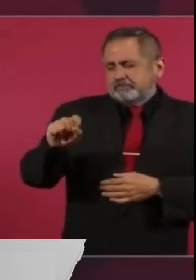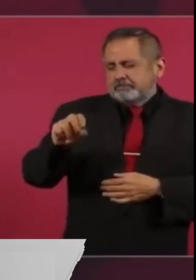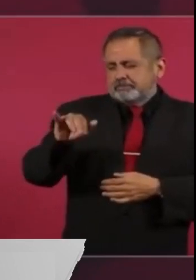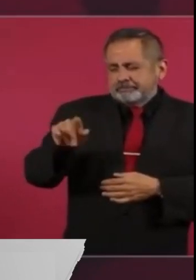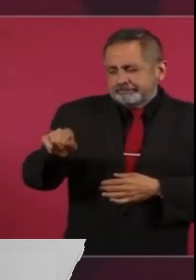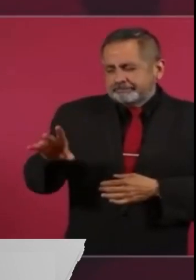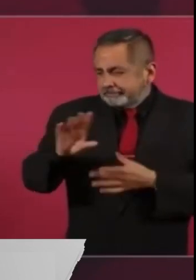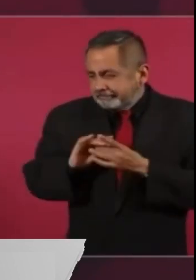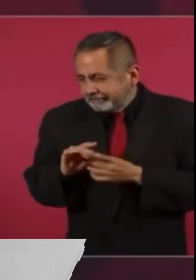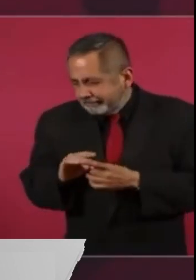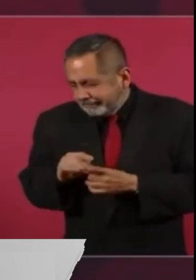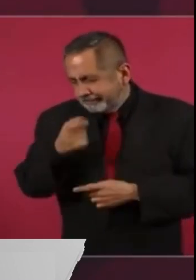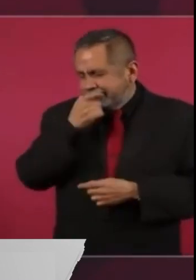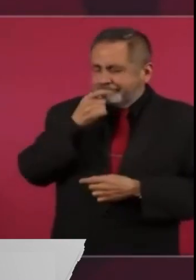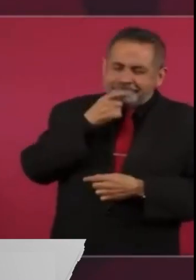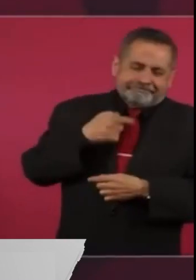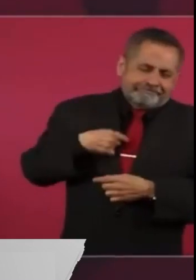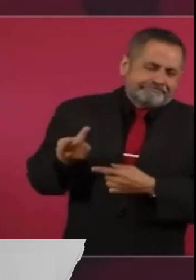bastante absurda, ¿no?